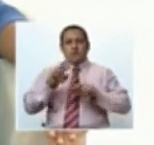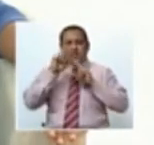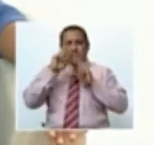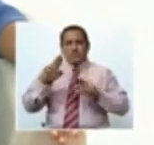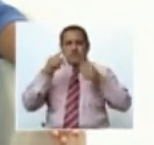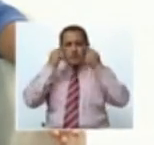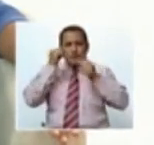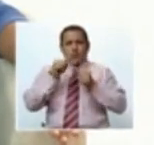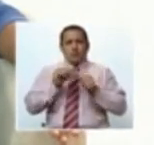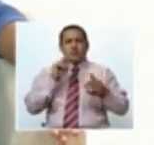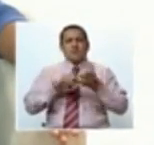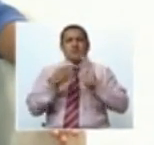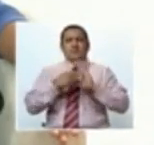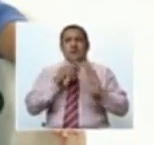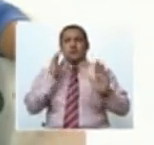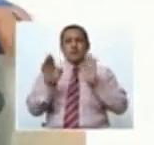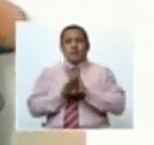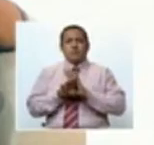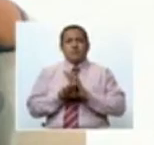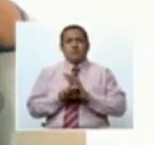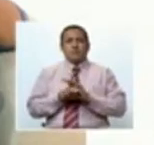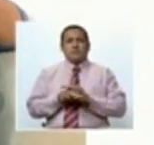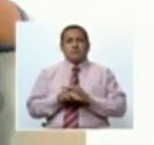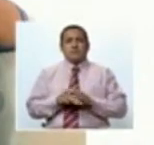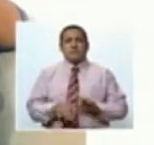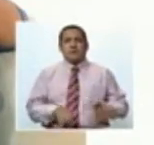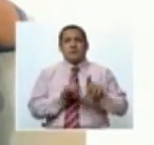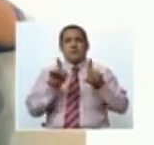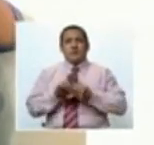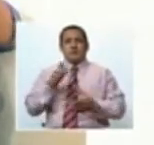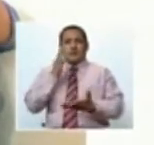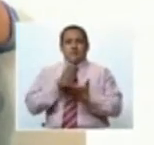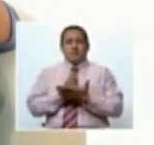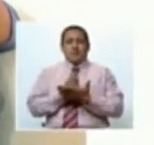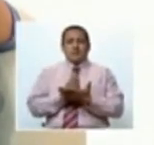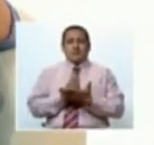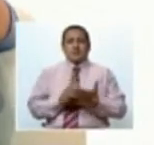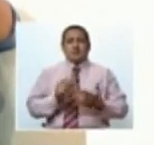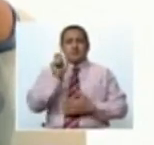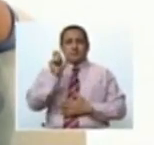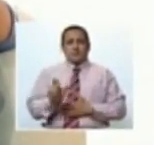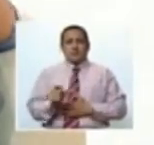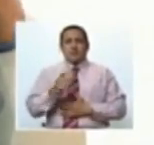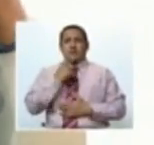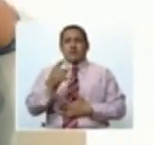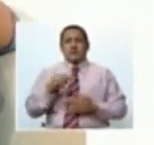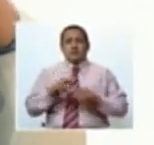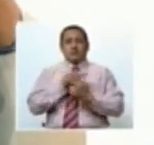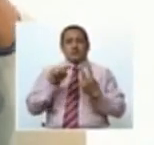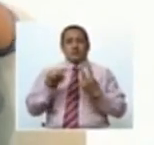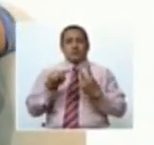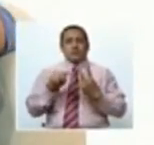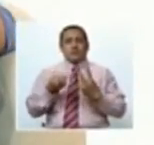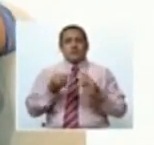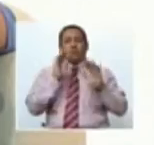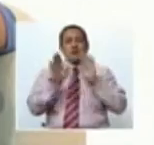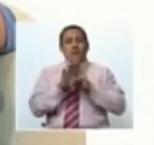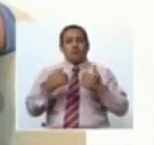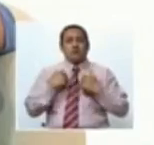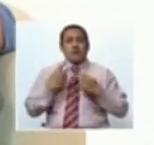respetaba el principio de congruencia, que implica que si una de las partes o las 2 partes en